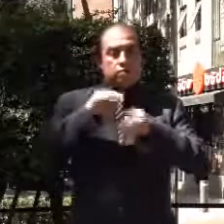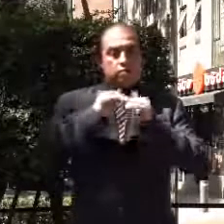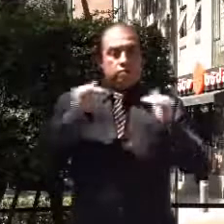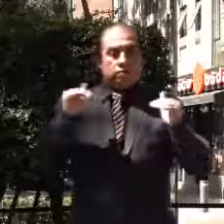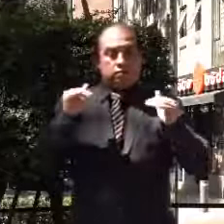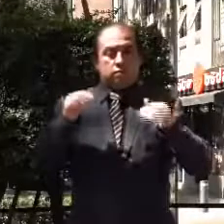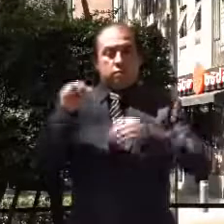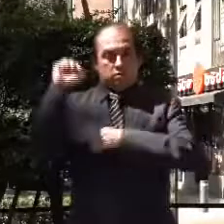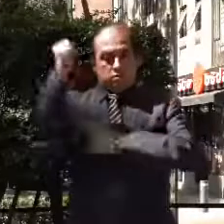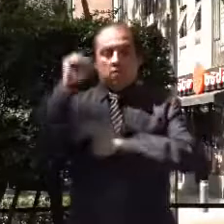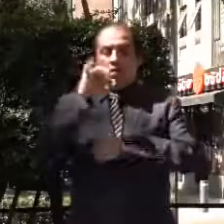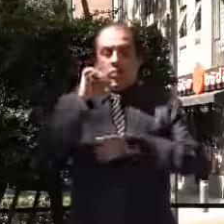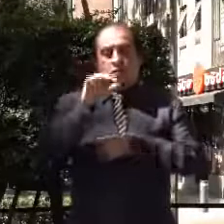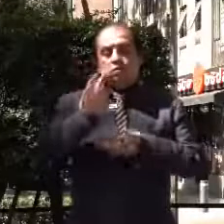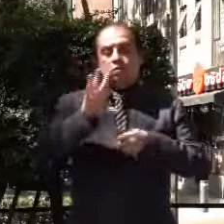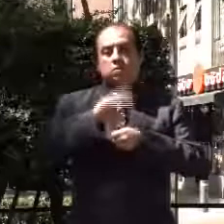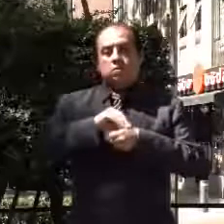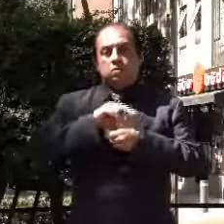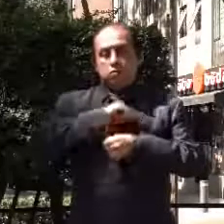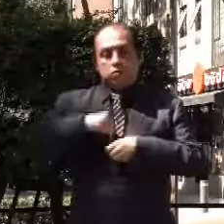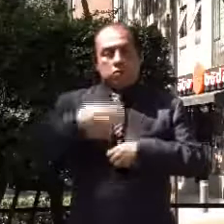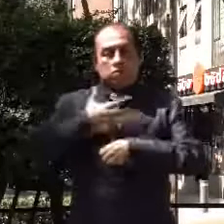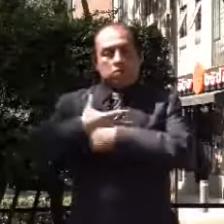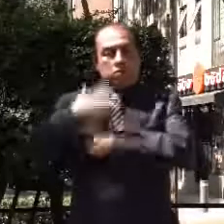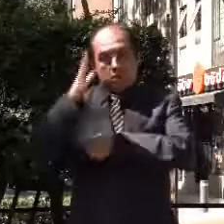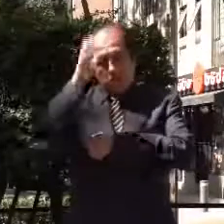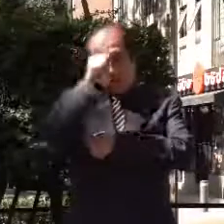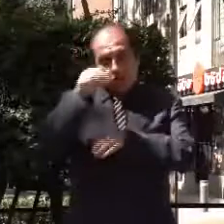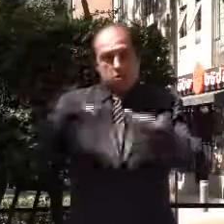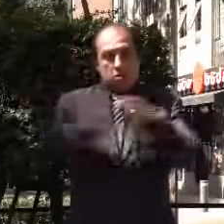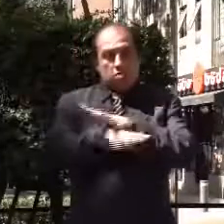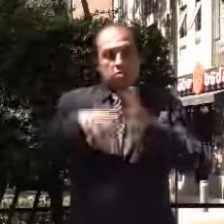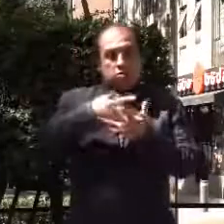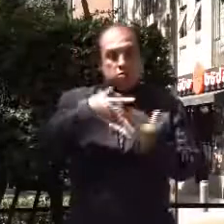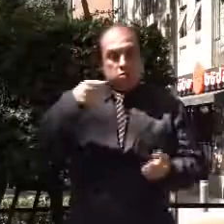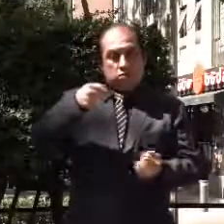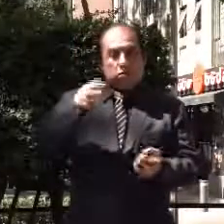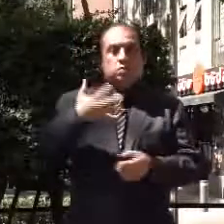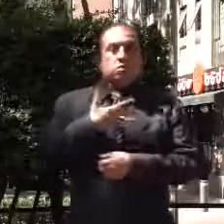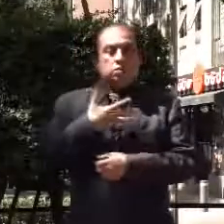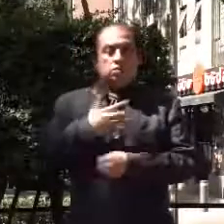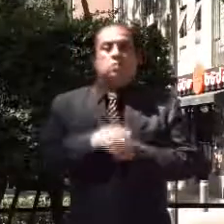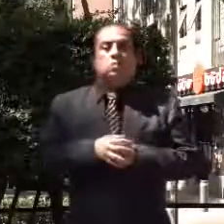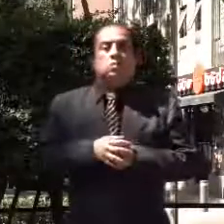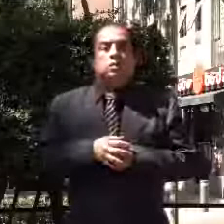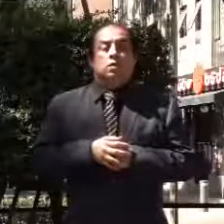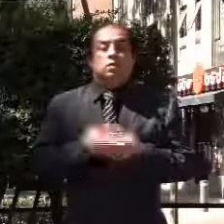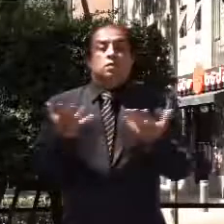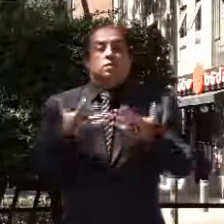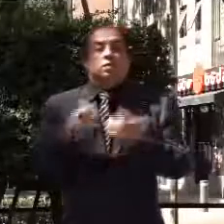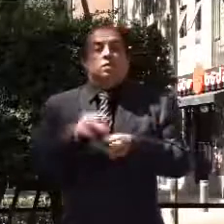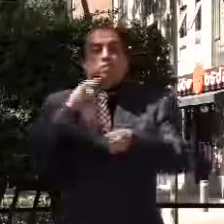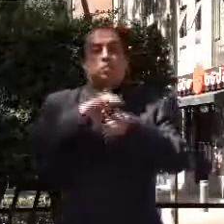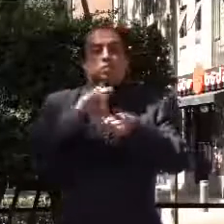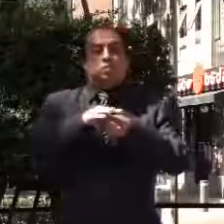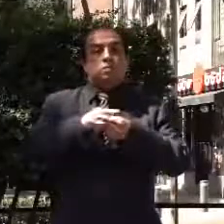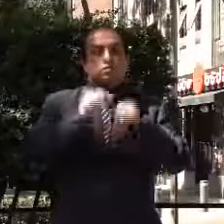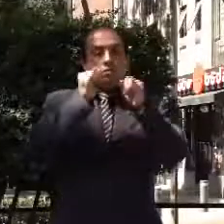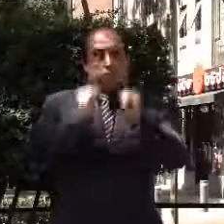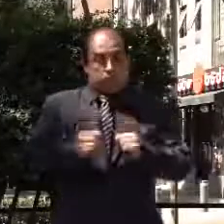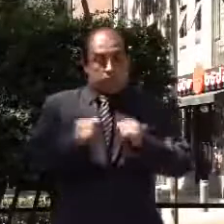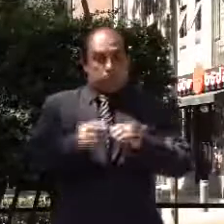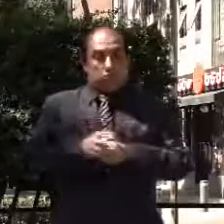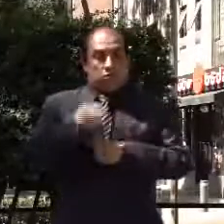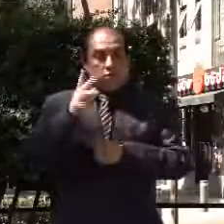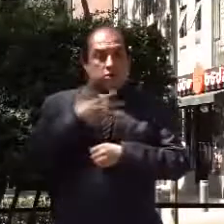Sí, totalmente. Nosotros pues estamos de acuerdo con el cambio constitucional que hubo, que sea una elección individual,